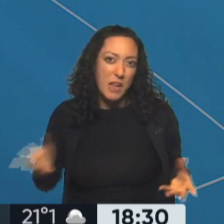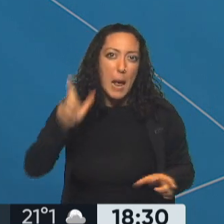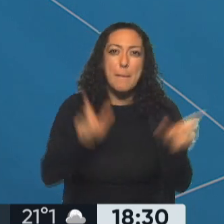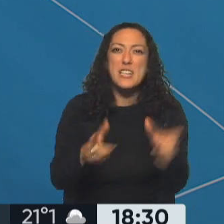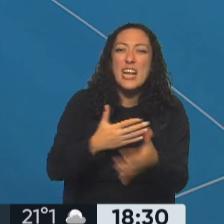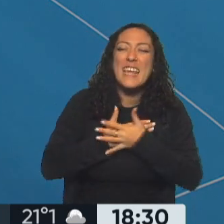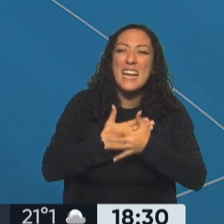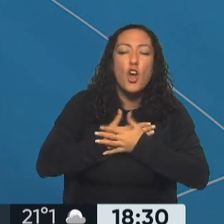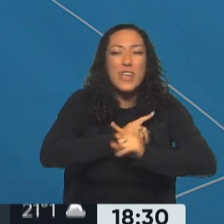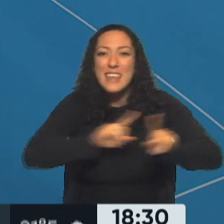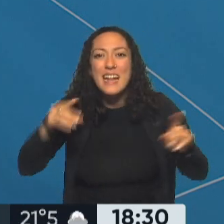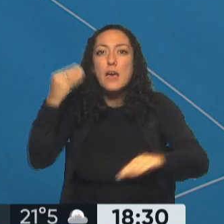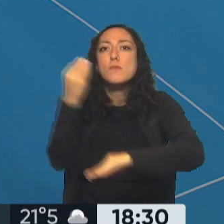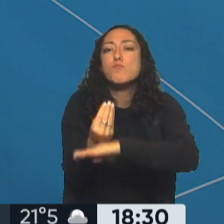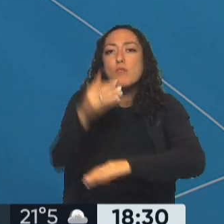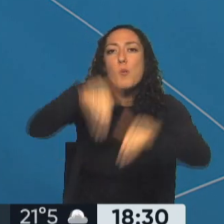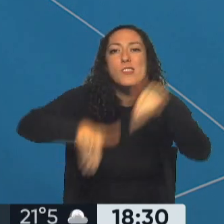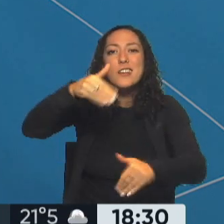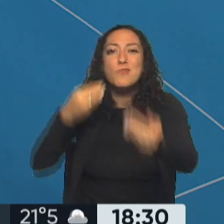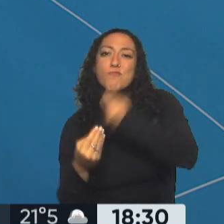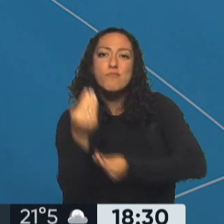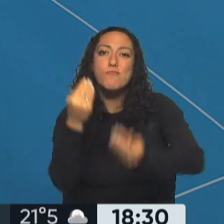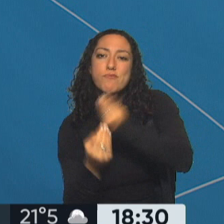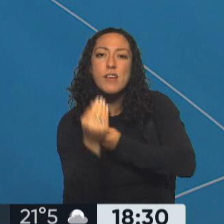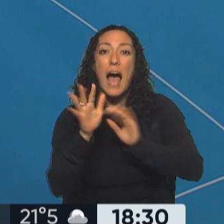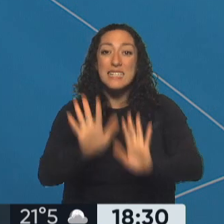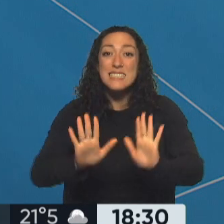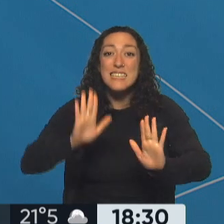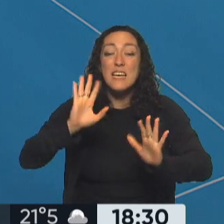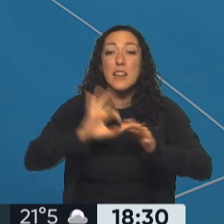quiere, lo decide la gente. De eso se trata el proceso democrático.